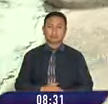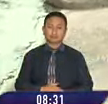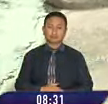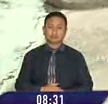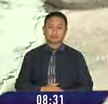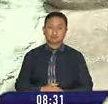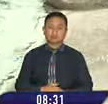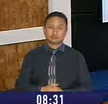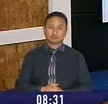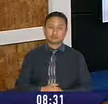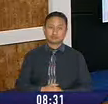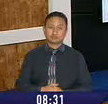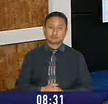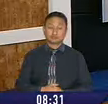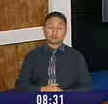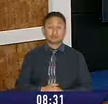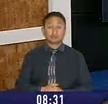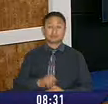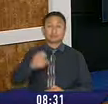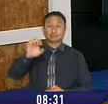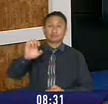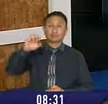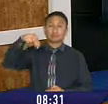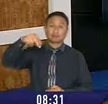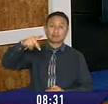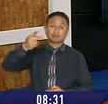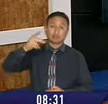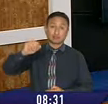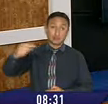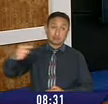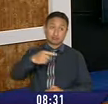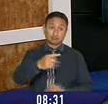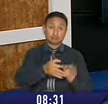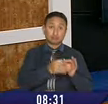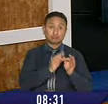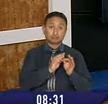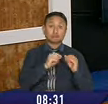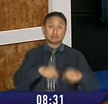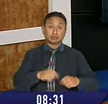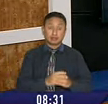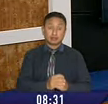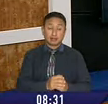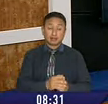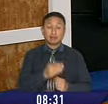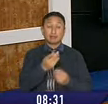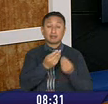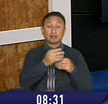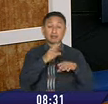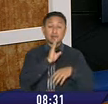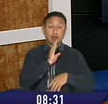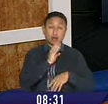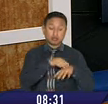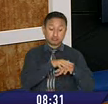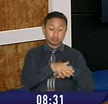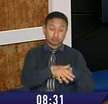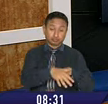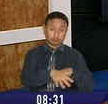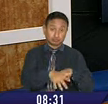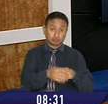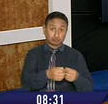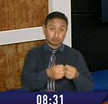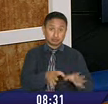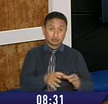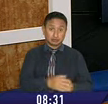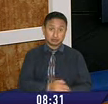Cadena. Señores, la empresa va potable a trabajar urgentemente en estos que son pérdidas para la ciudad, de líquido vital, unos